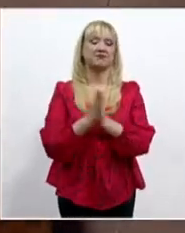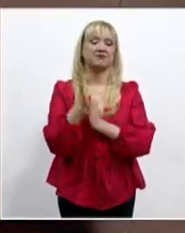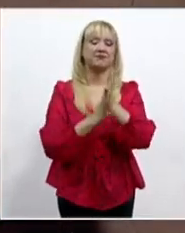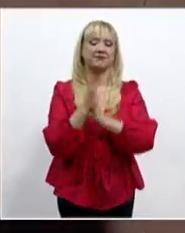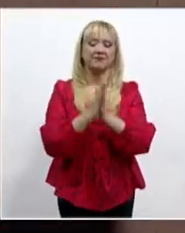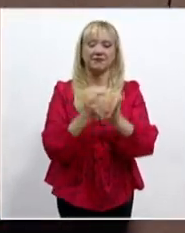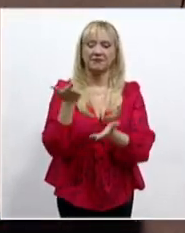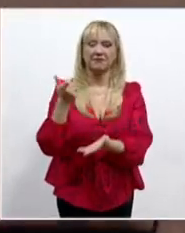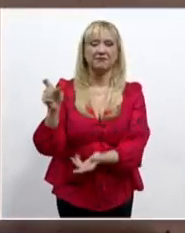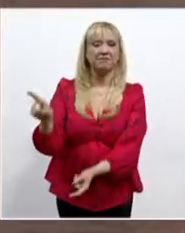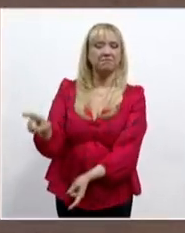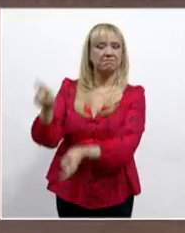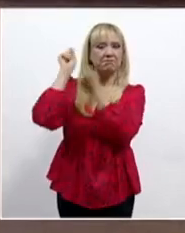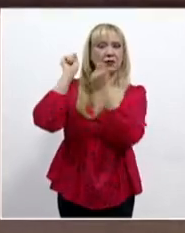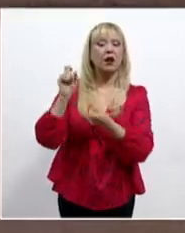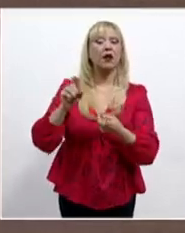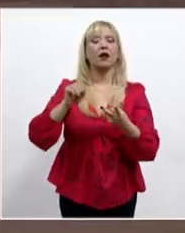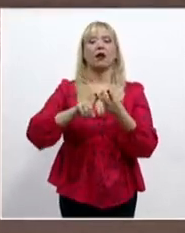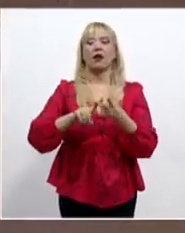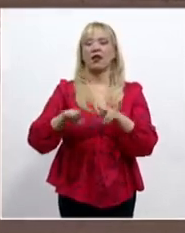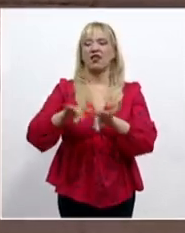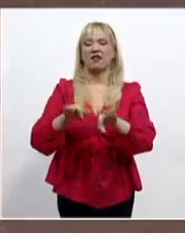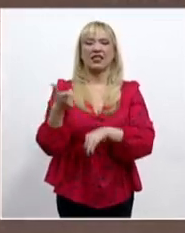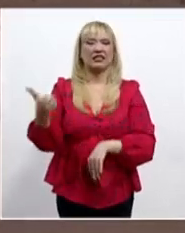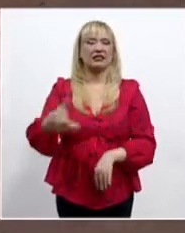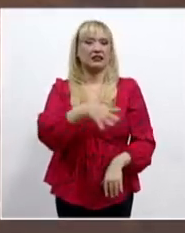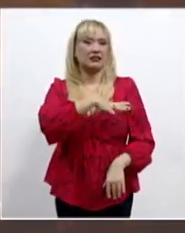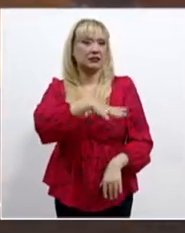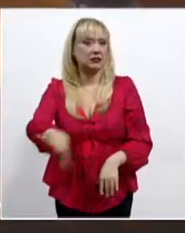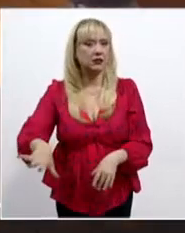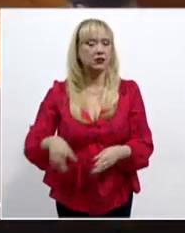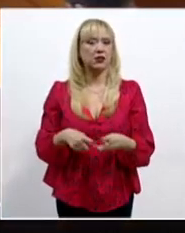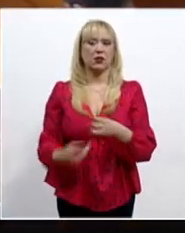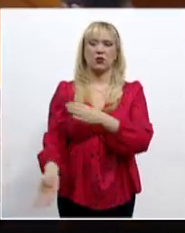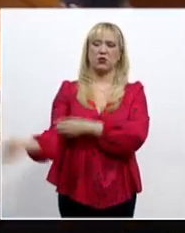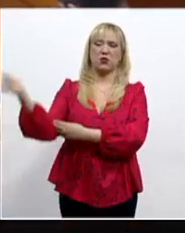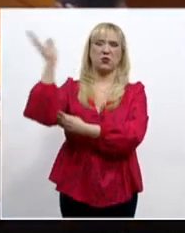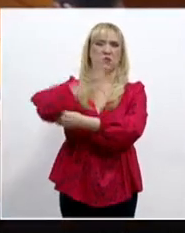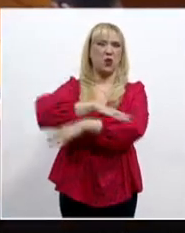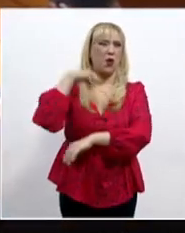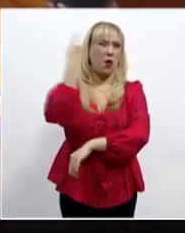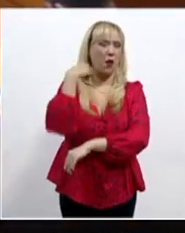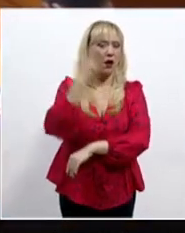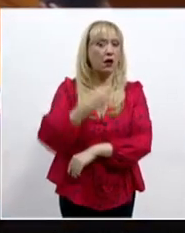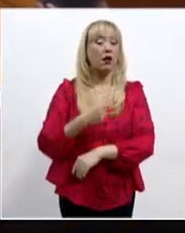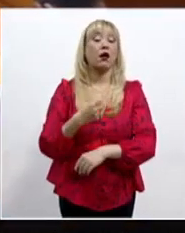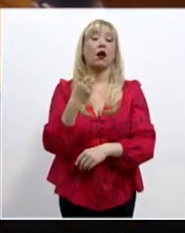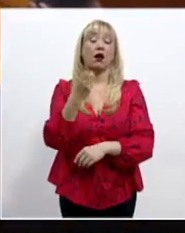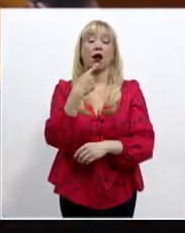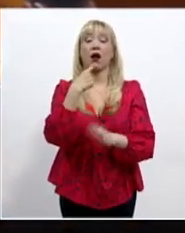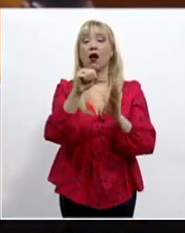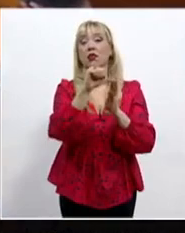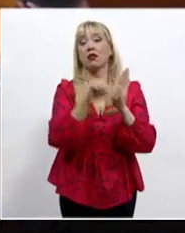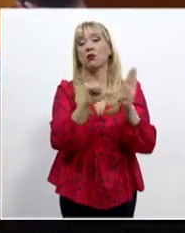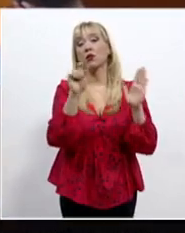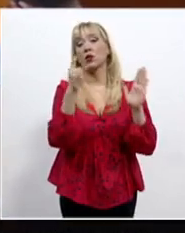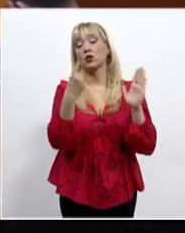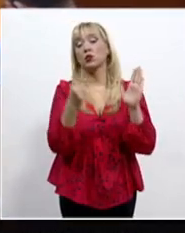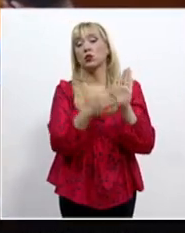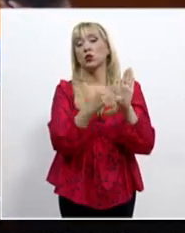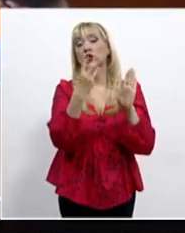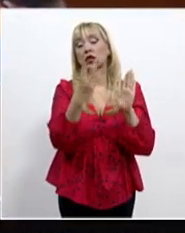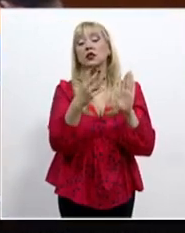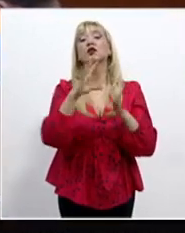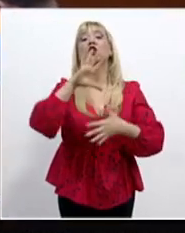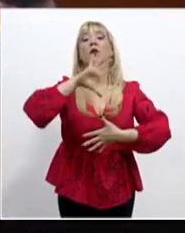su trabajo o a las personas mismas. Esta tesis la fijó al resolver un amparo con base en lo establecido en el artículo 21.3 de la